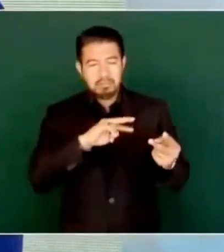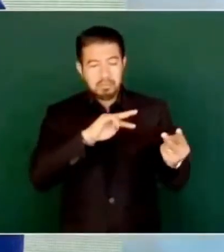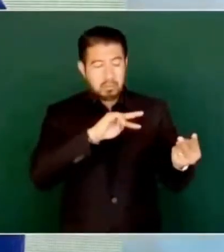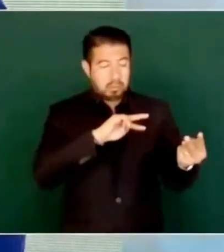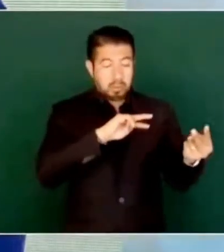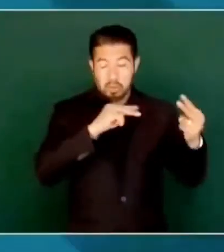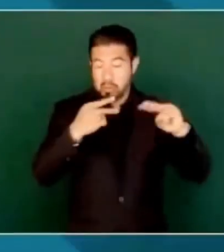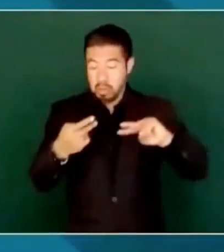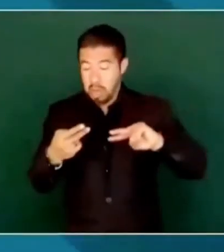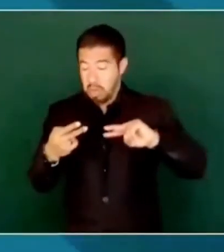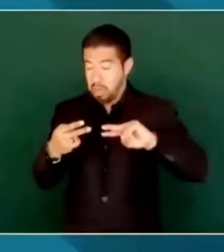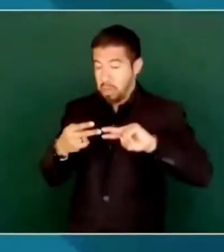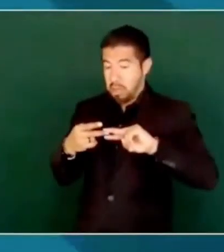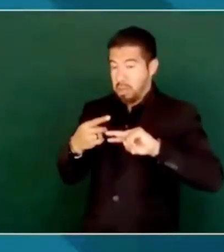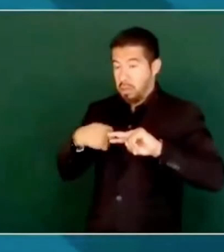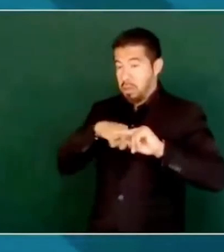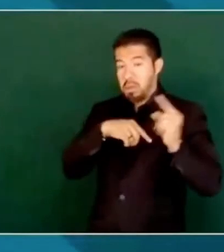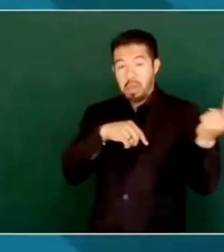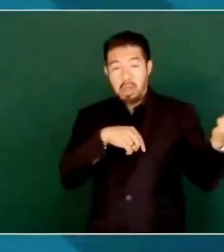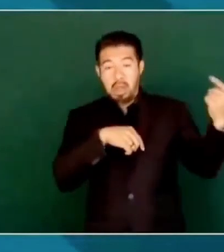maltrato